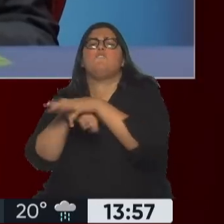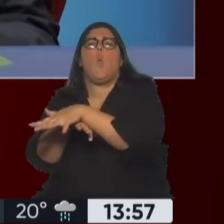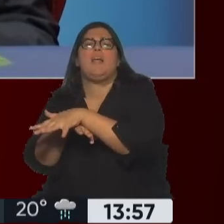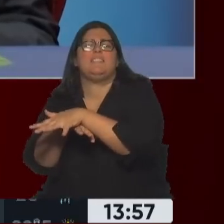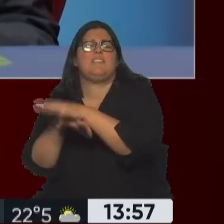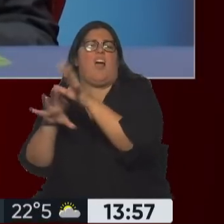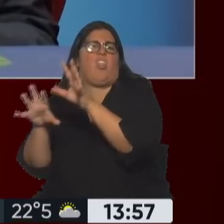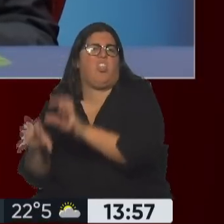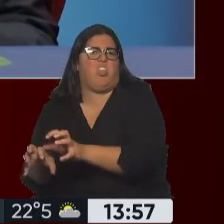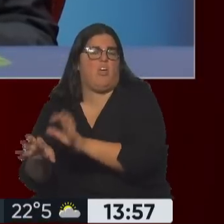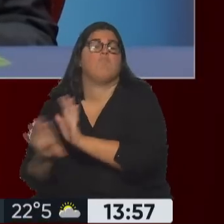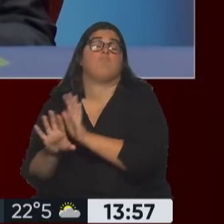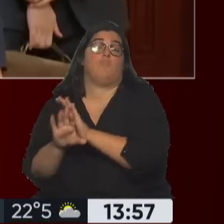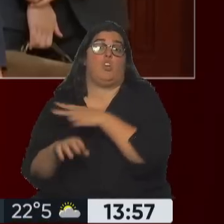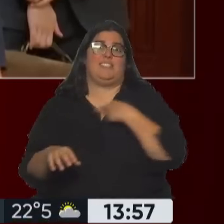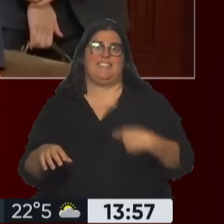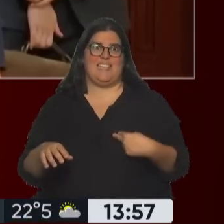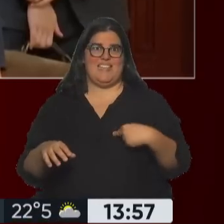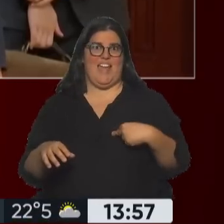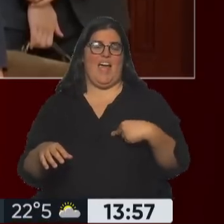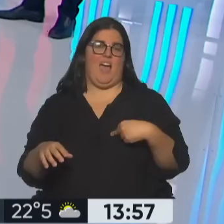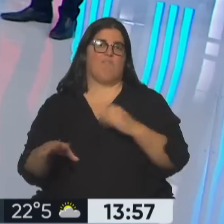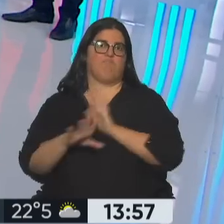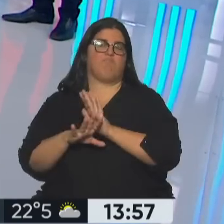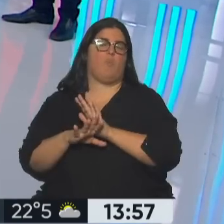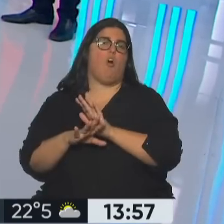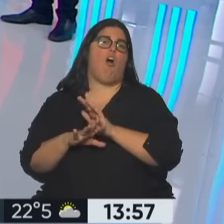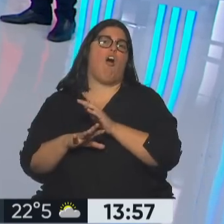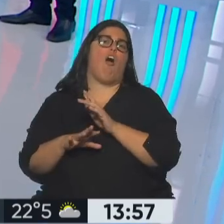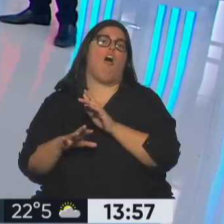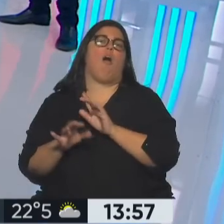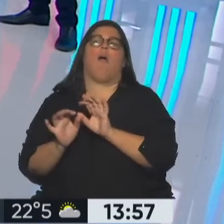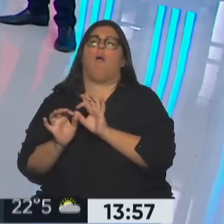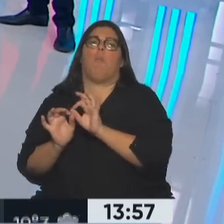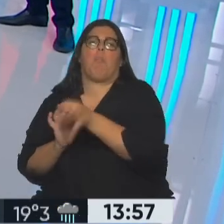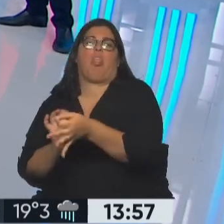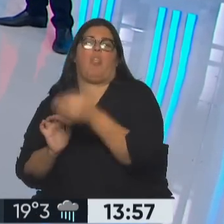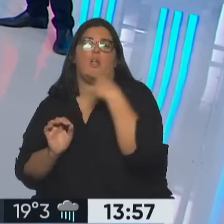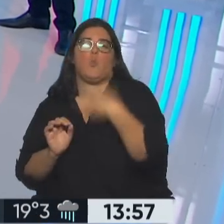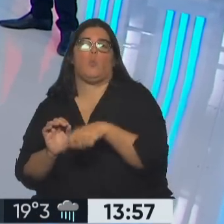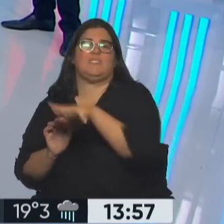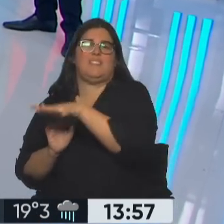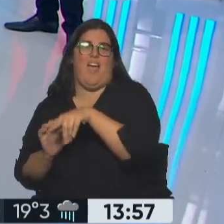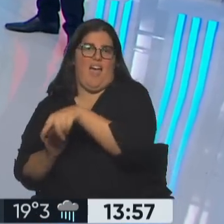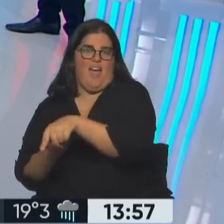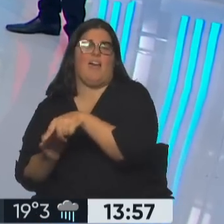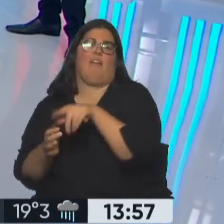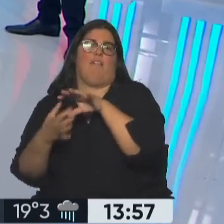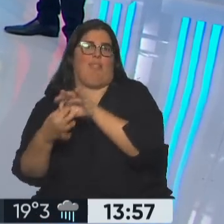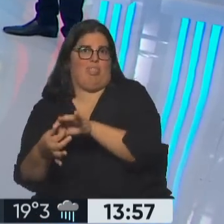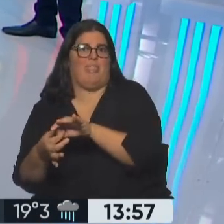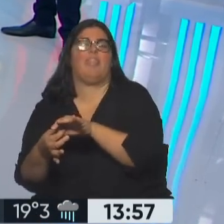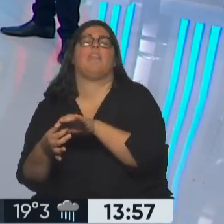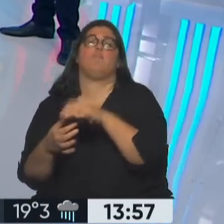China llega a una región que es mucho más cercana o patio trasero de Rusia, así que es interesante en ese sentido. Y